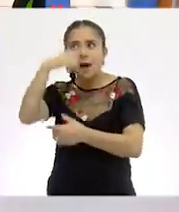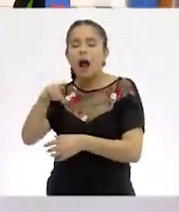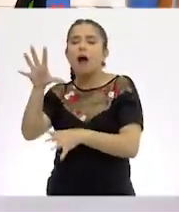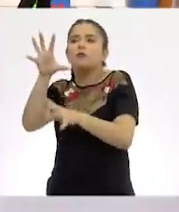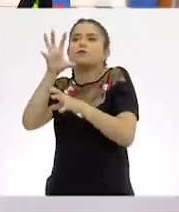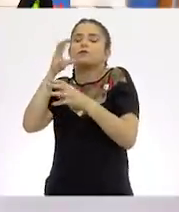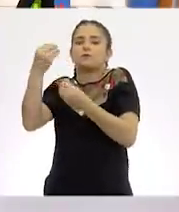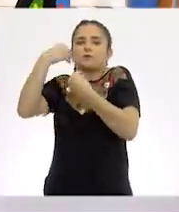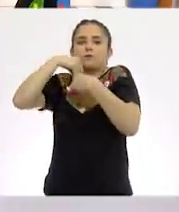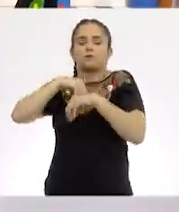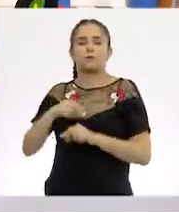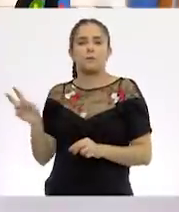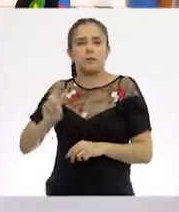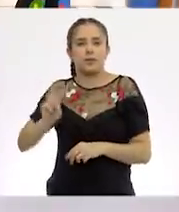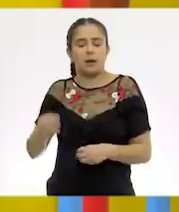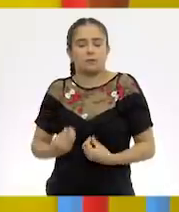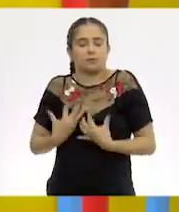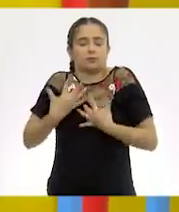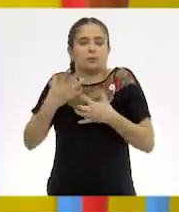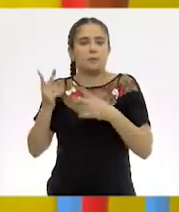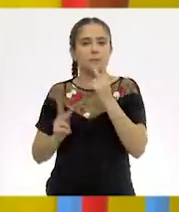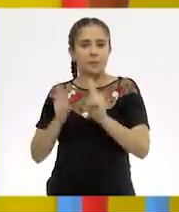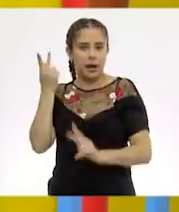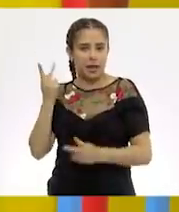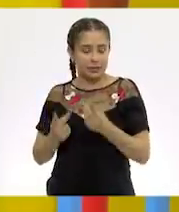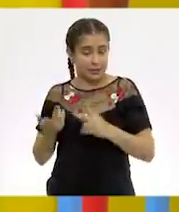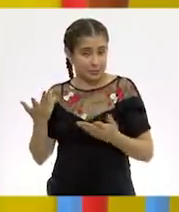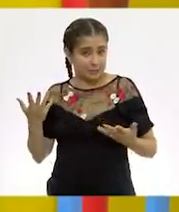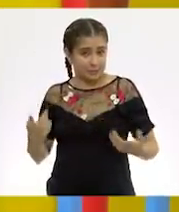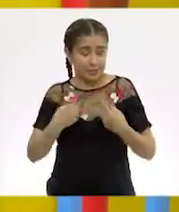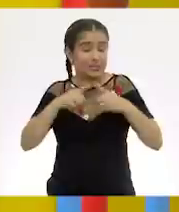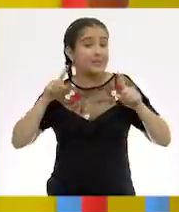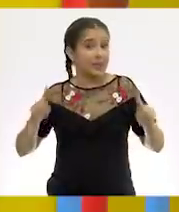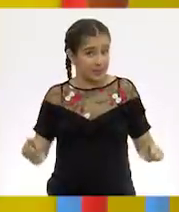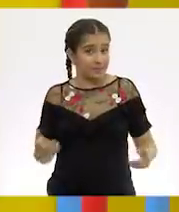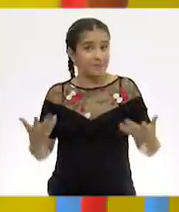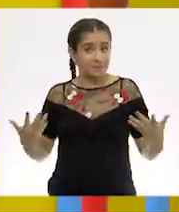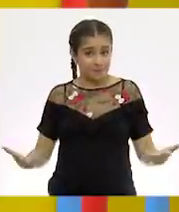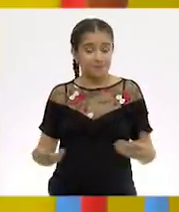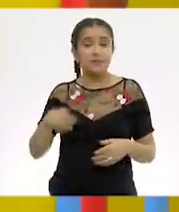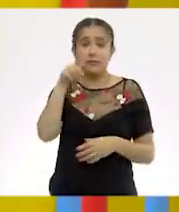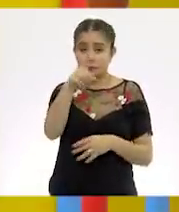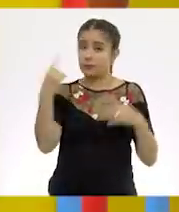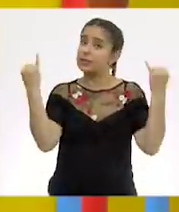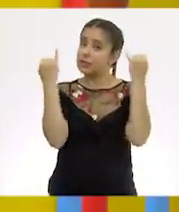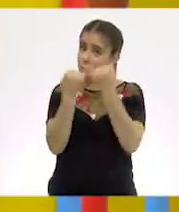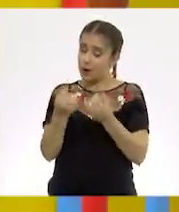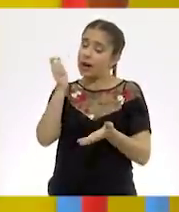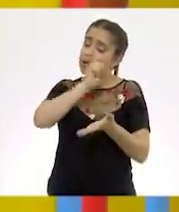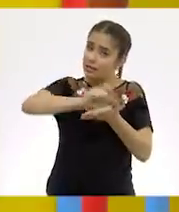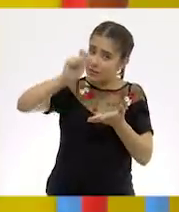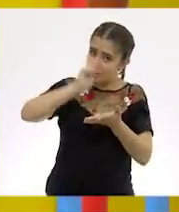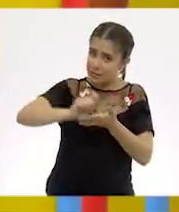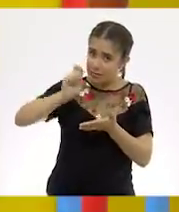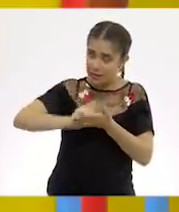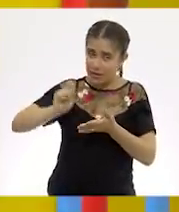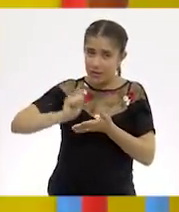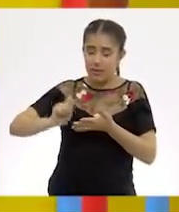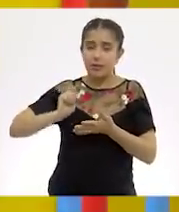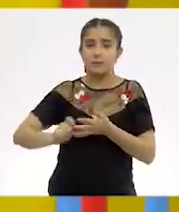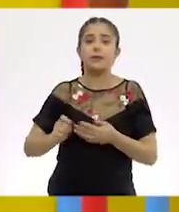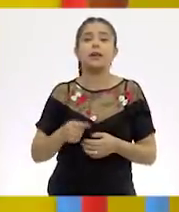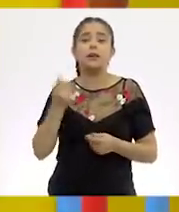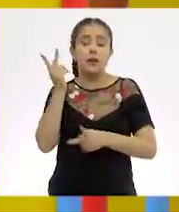Muy bien, vamos a observar nuestro cuadro y ustedes en casa no se les olvide poner que algunas